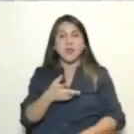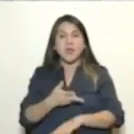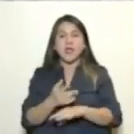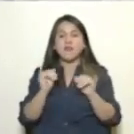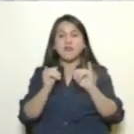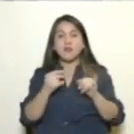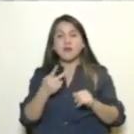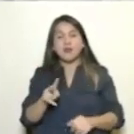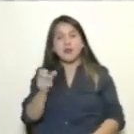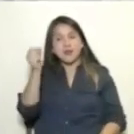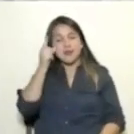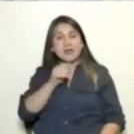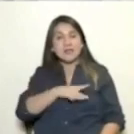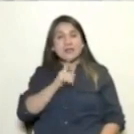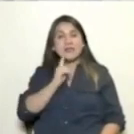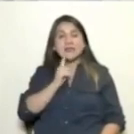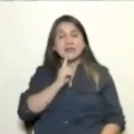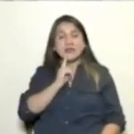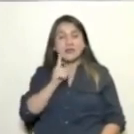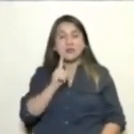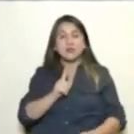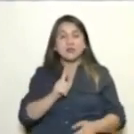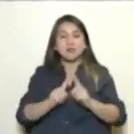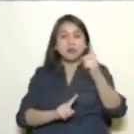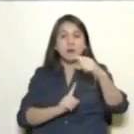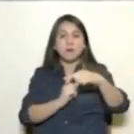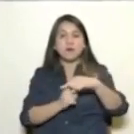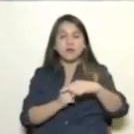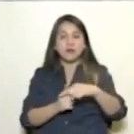entender que ahí Chile tenía una ventaja, que era